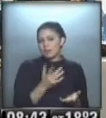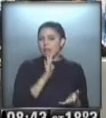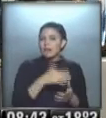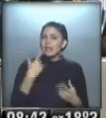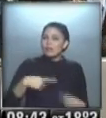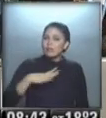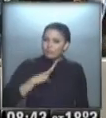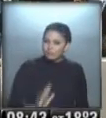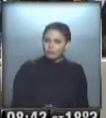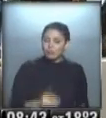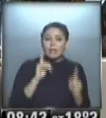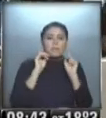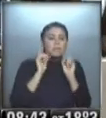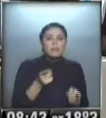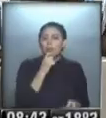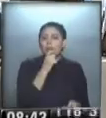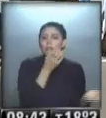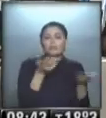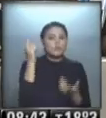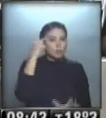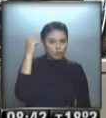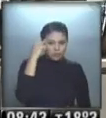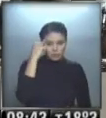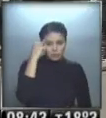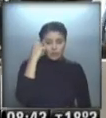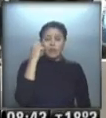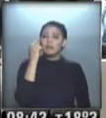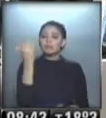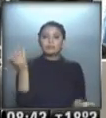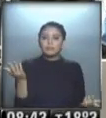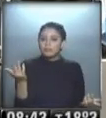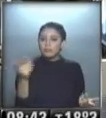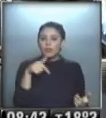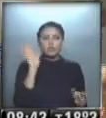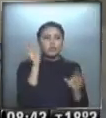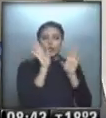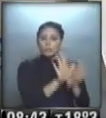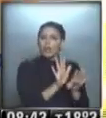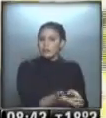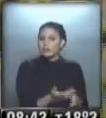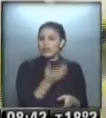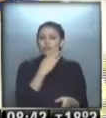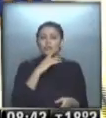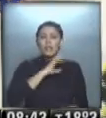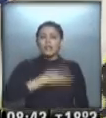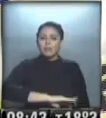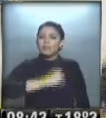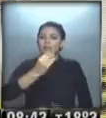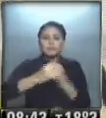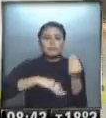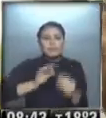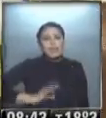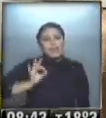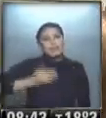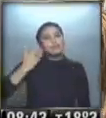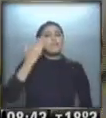del servicio de cardiovascular. Lo mismo pasa con el servicio de neurología, donde no se están cajoneando los nombramientos. Desde hace tantos años